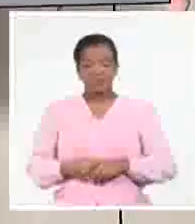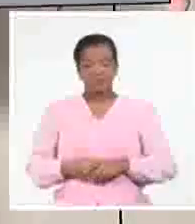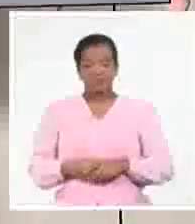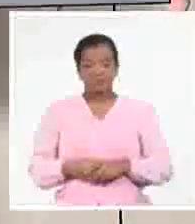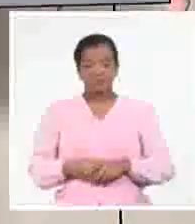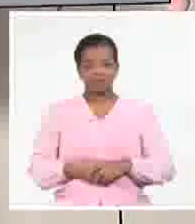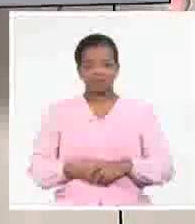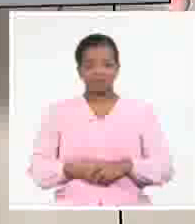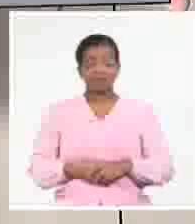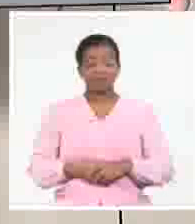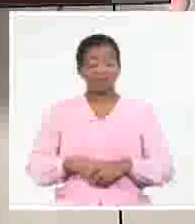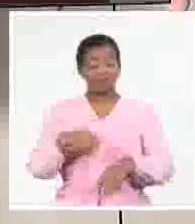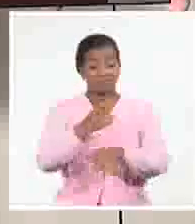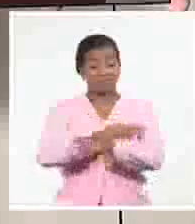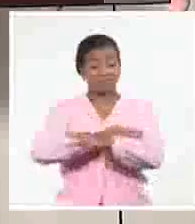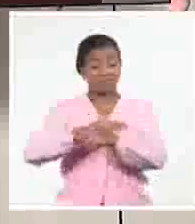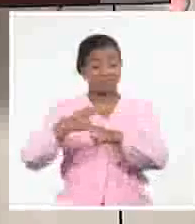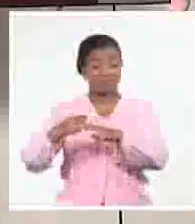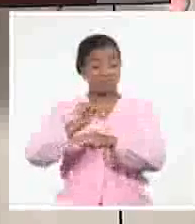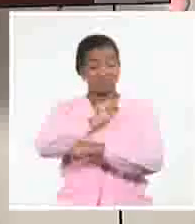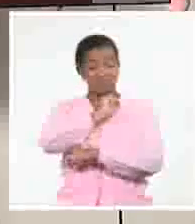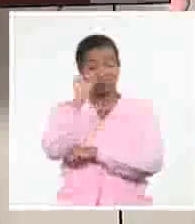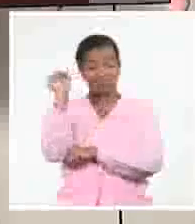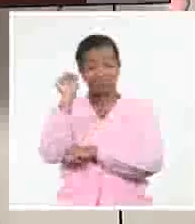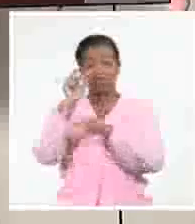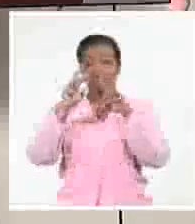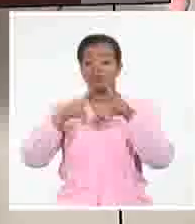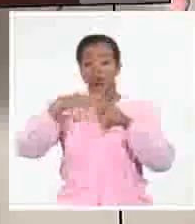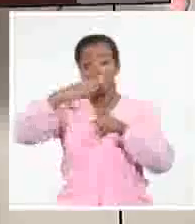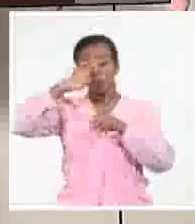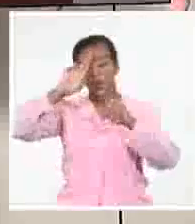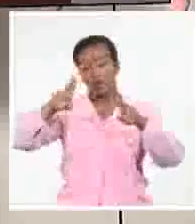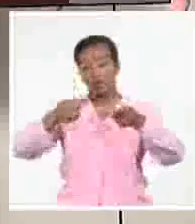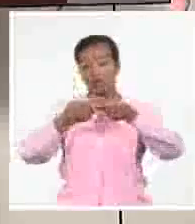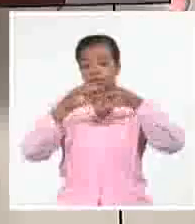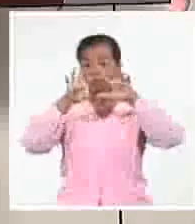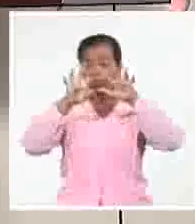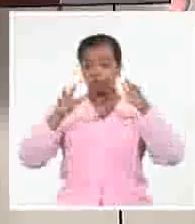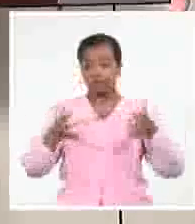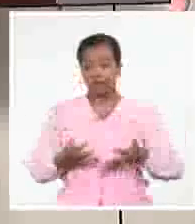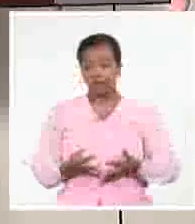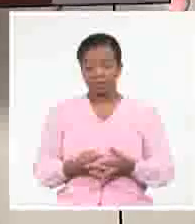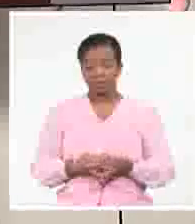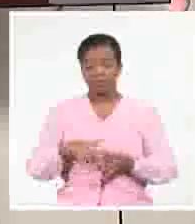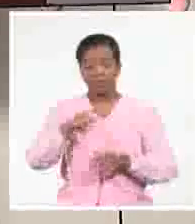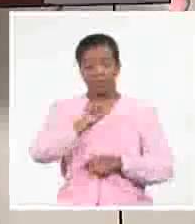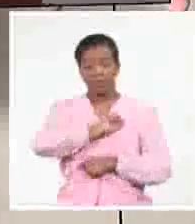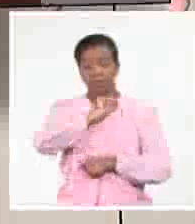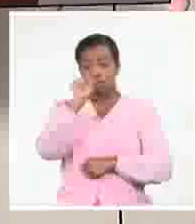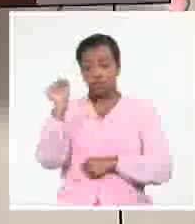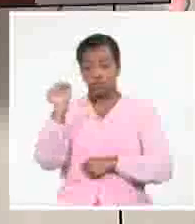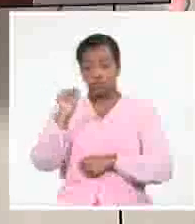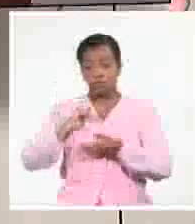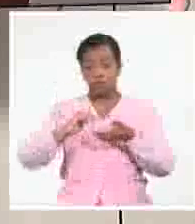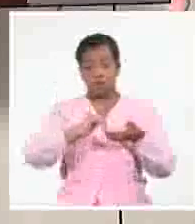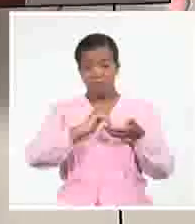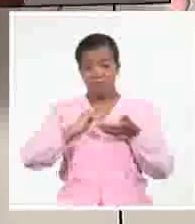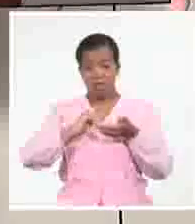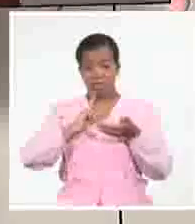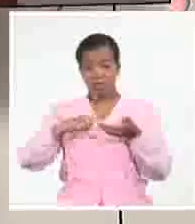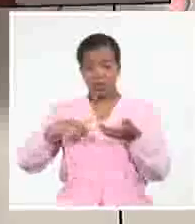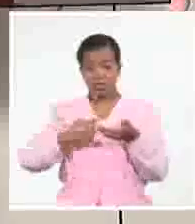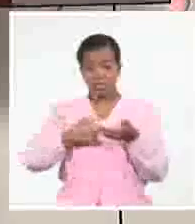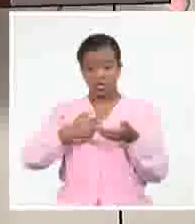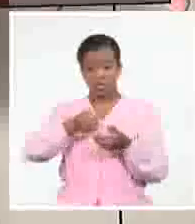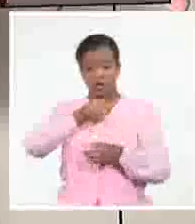Sin duda es un histórico resultado para los cubanos en eventos mundiales de softball masculino. Tras este triunfo, el colega Guillermo Rodríguez Hidalgo Gato, enviado